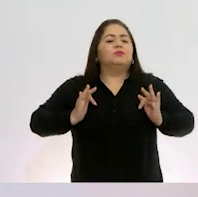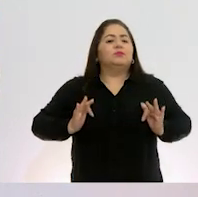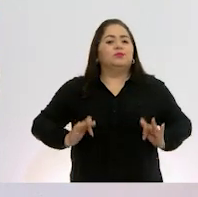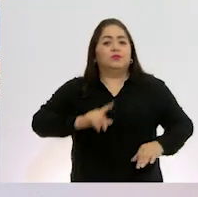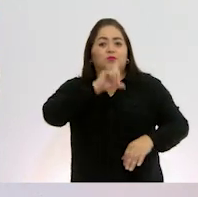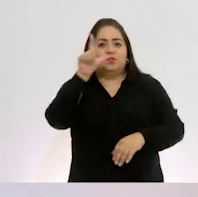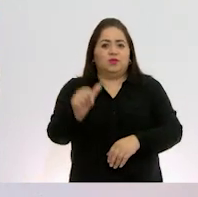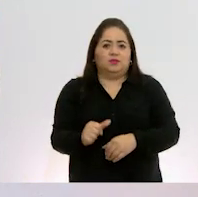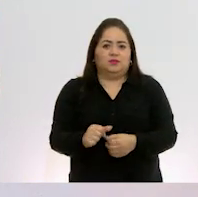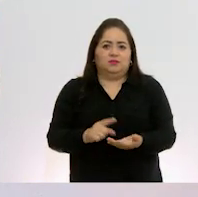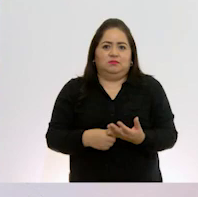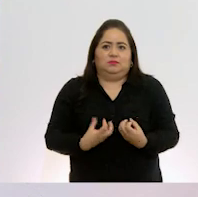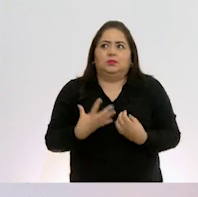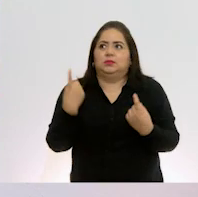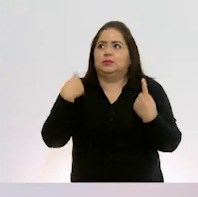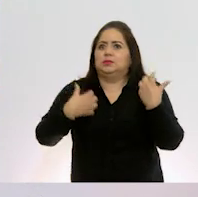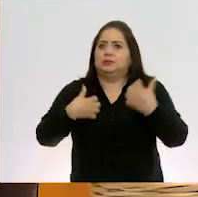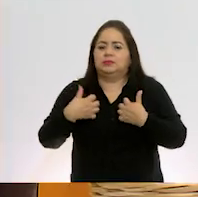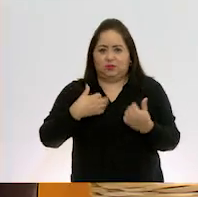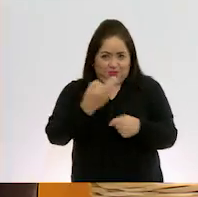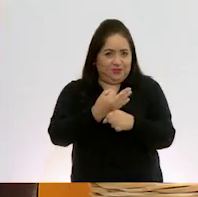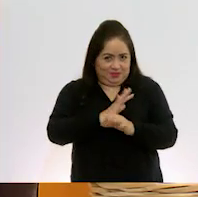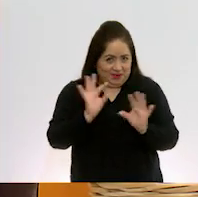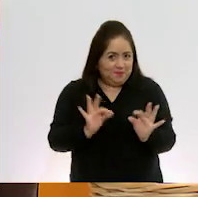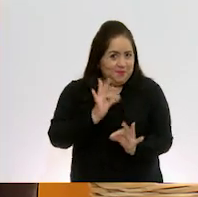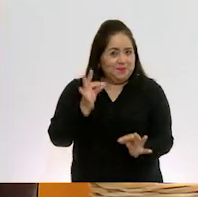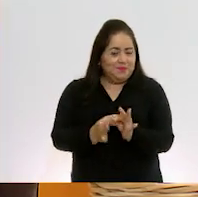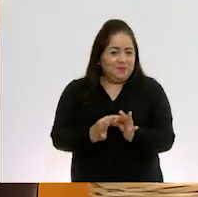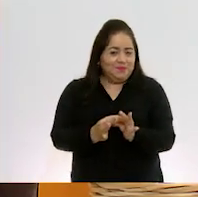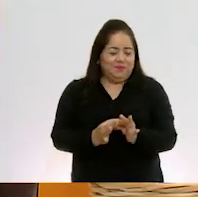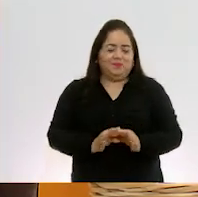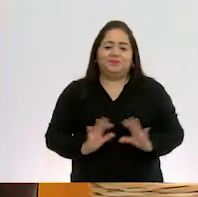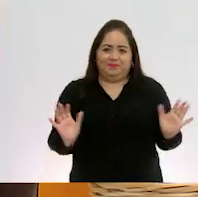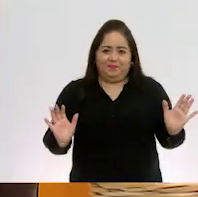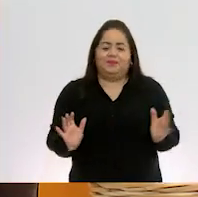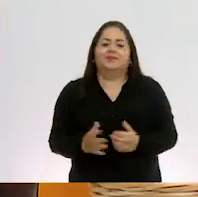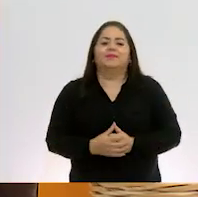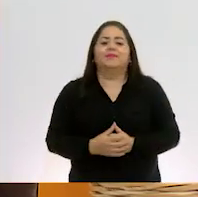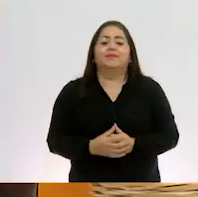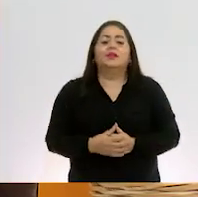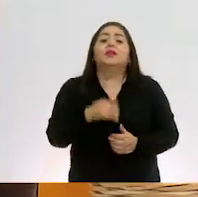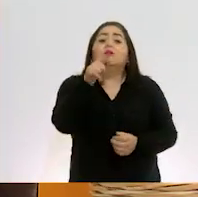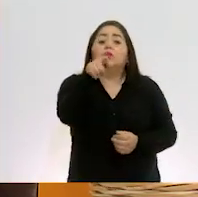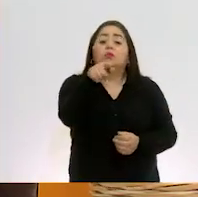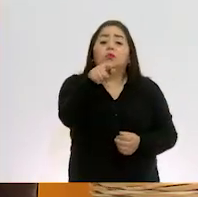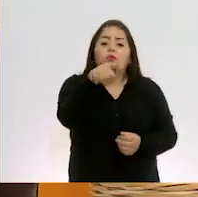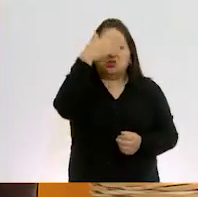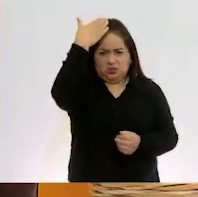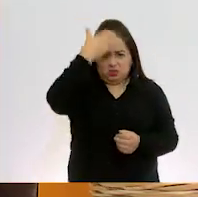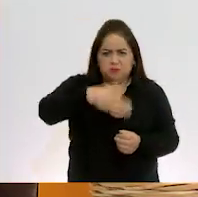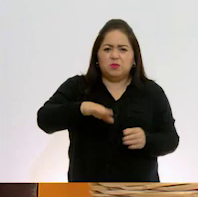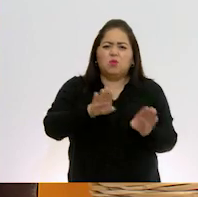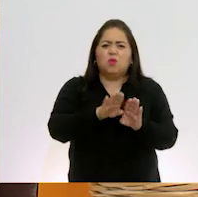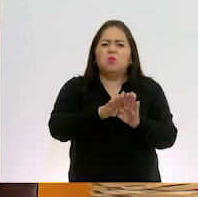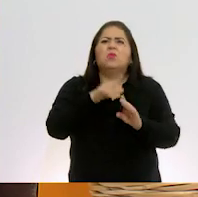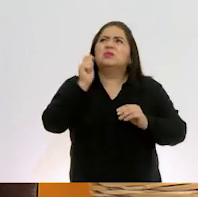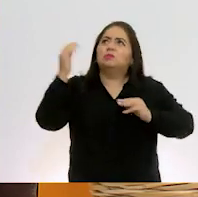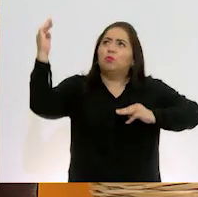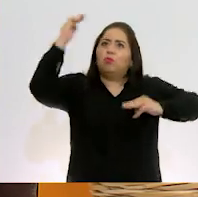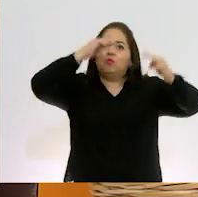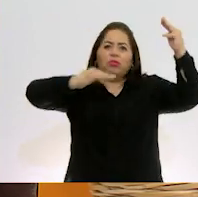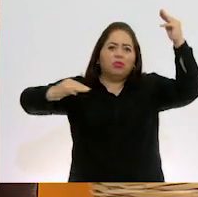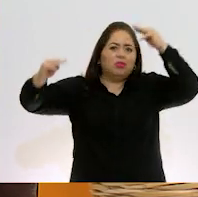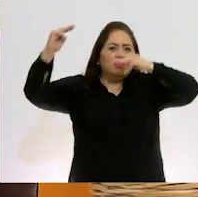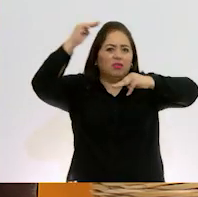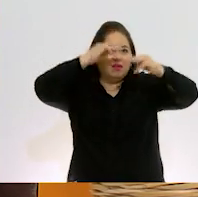una emoción aflictiva. ¿Estamos? ¡Perfecto! ¿Y tú? ¿Sabes cómo es una montaña?